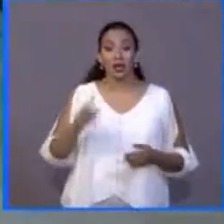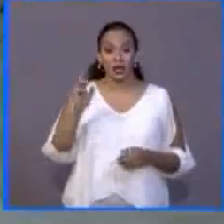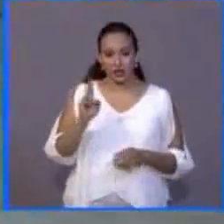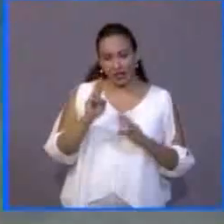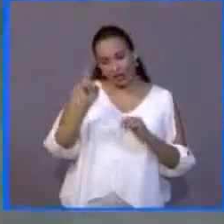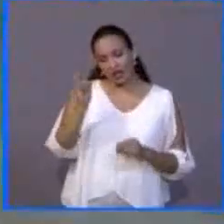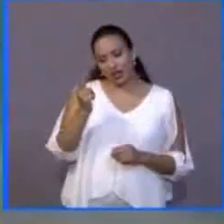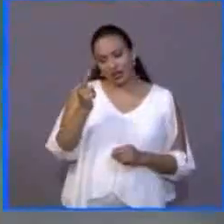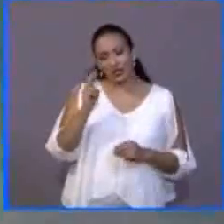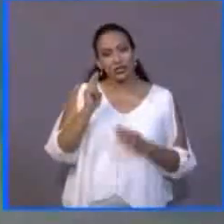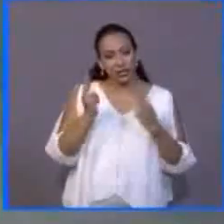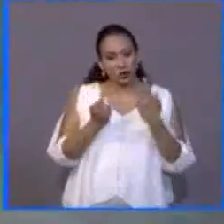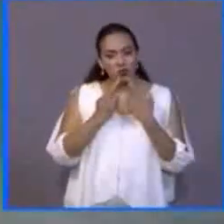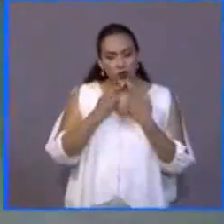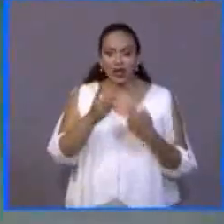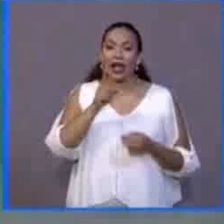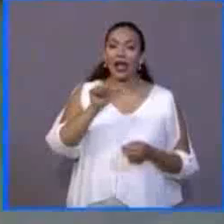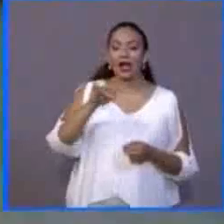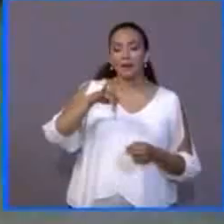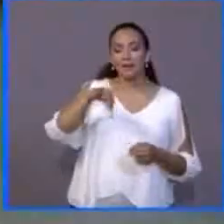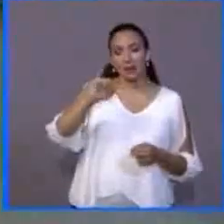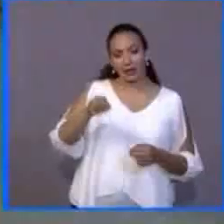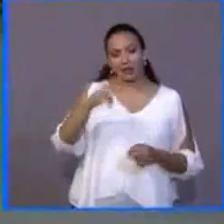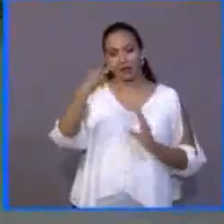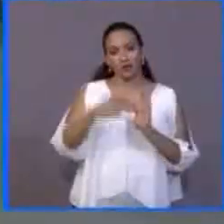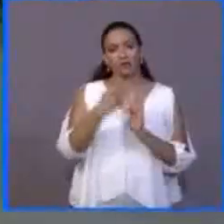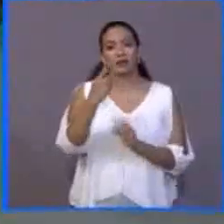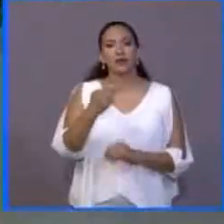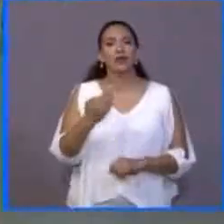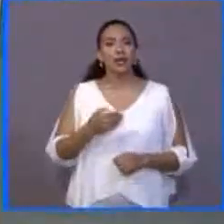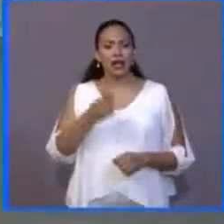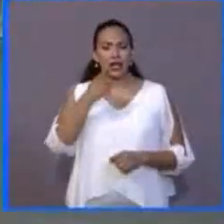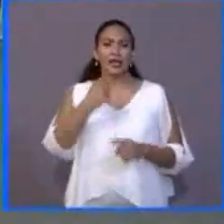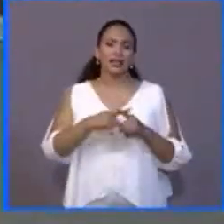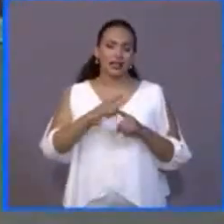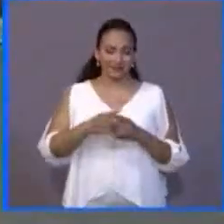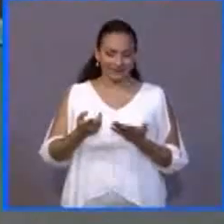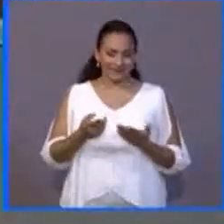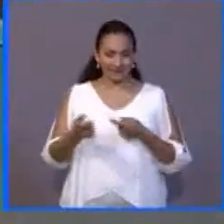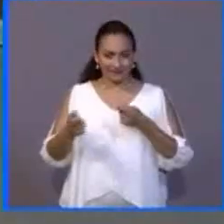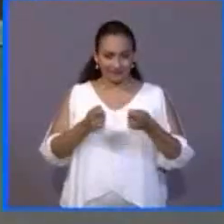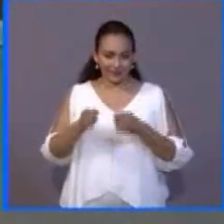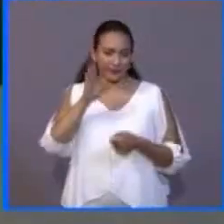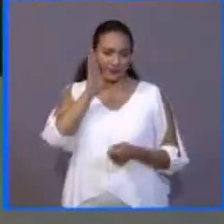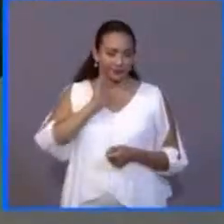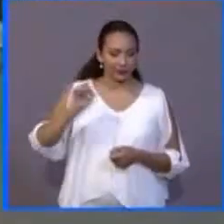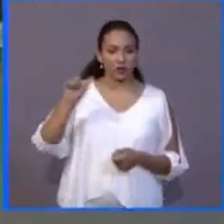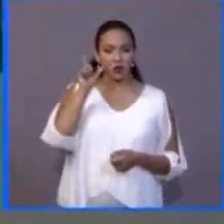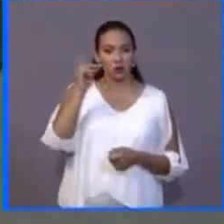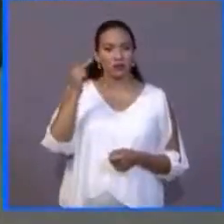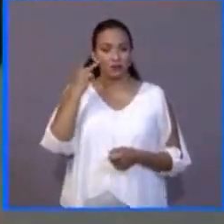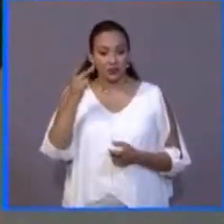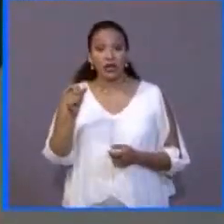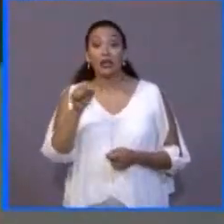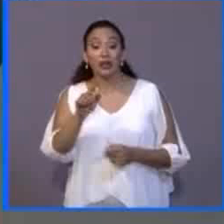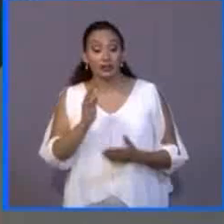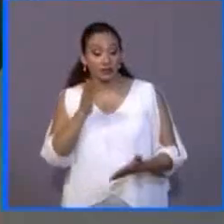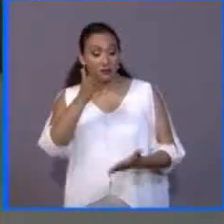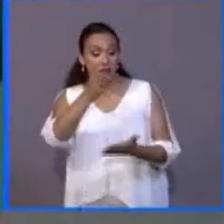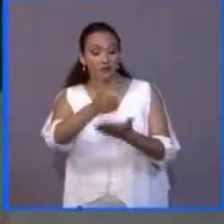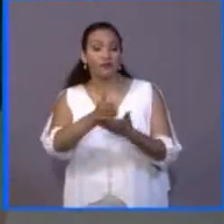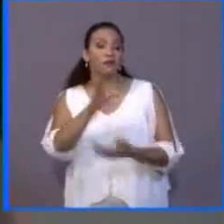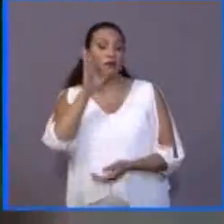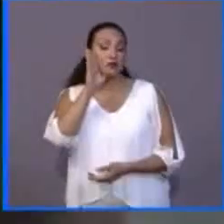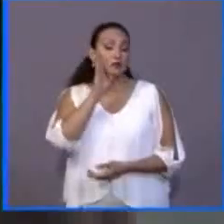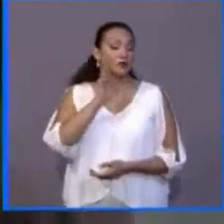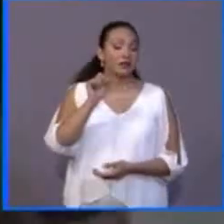ceremonia de reconocimientos AMIC 2025, que encabezó la ministra presidenta Norma Lucía Piña y a la que también acudió el ministro